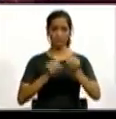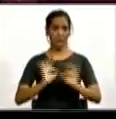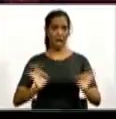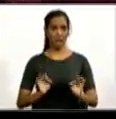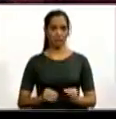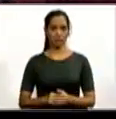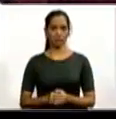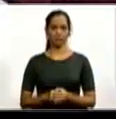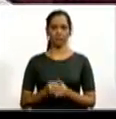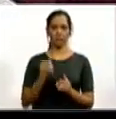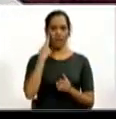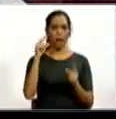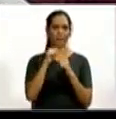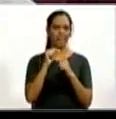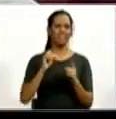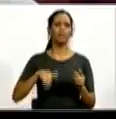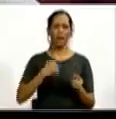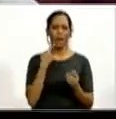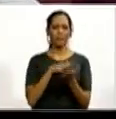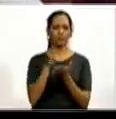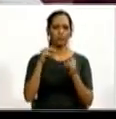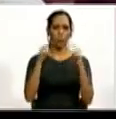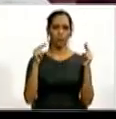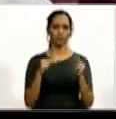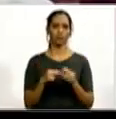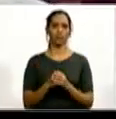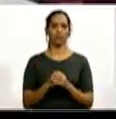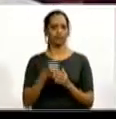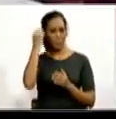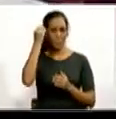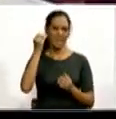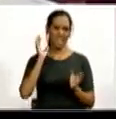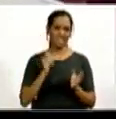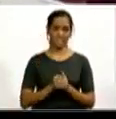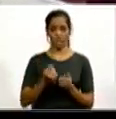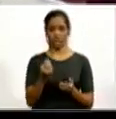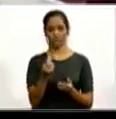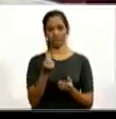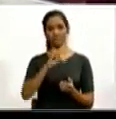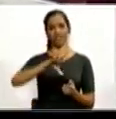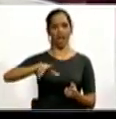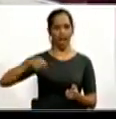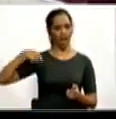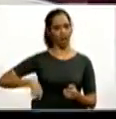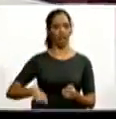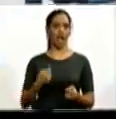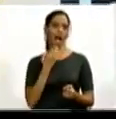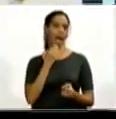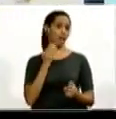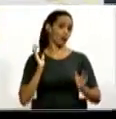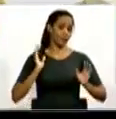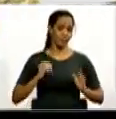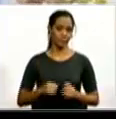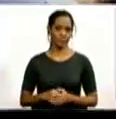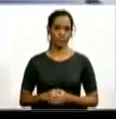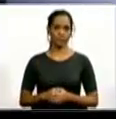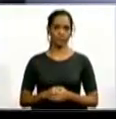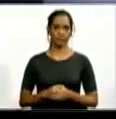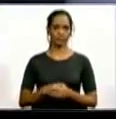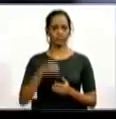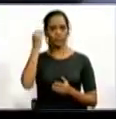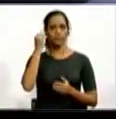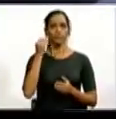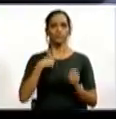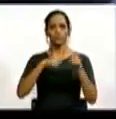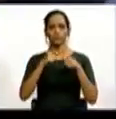pasando ahí? En una palabra, si puede decir, ¿qué es lo que pasa con eso? Bueno, ¿tú qué crees que se cogieron los reales? Alguna vaina de esas tienen que haber sido. ¿Qué pedirías tú como comerciante?